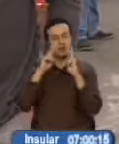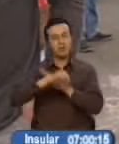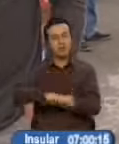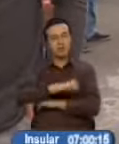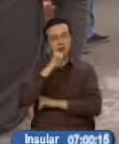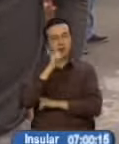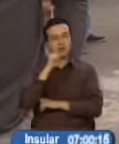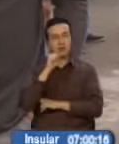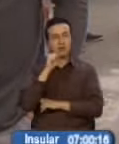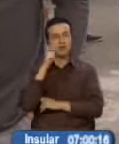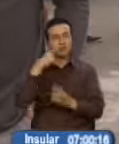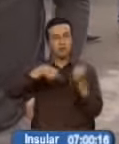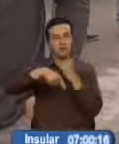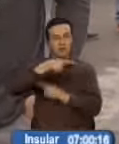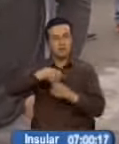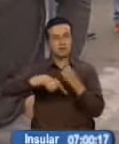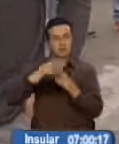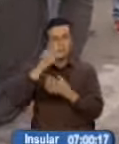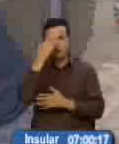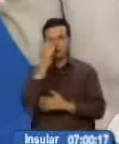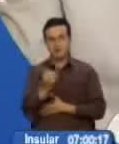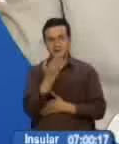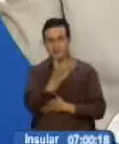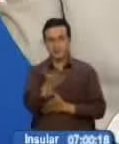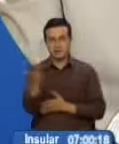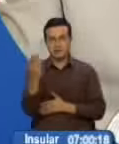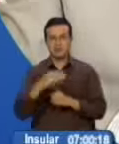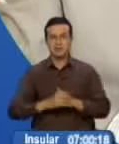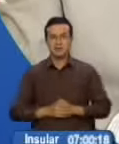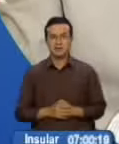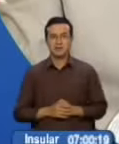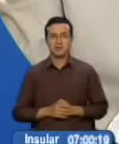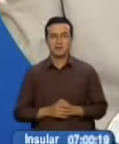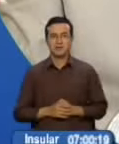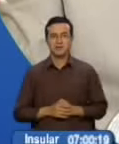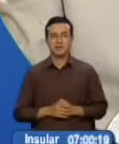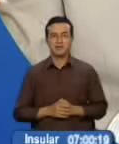Libertadores de América. Ya regresamos enseguida. Buenos días.